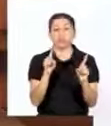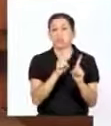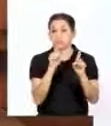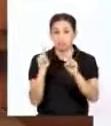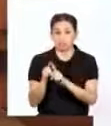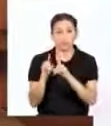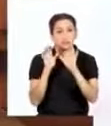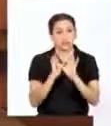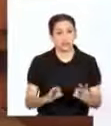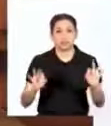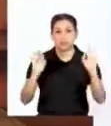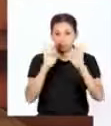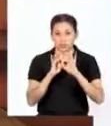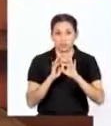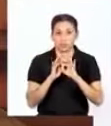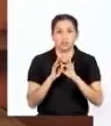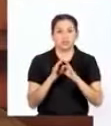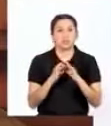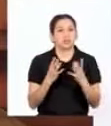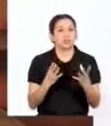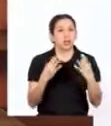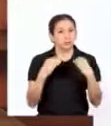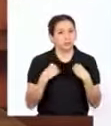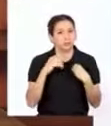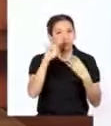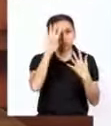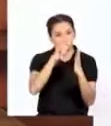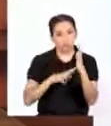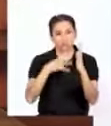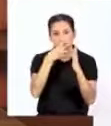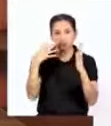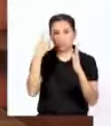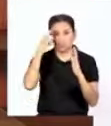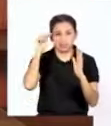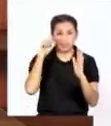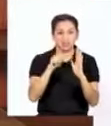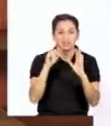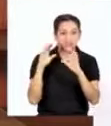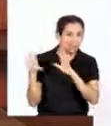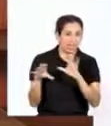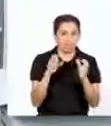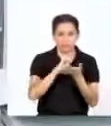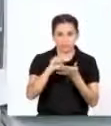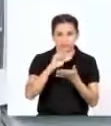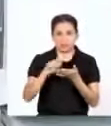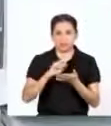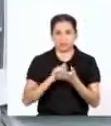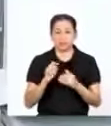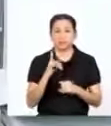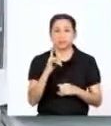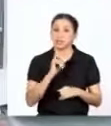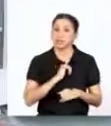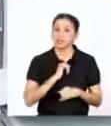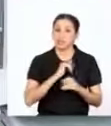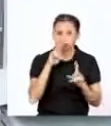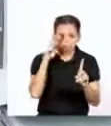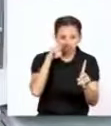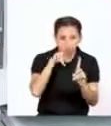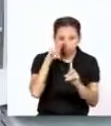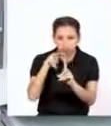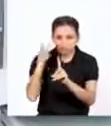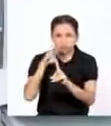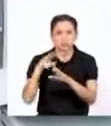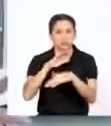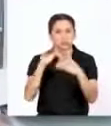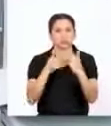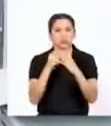Recuerda que también es importante considerar un cronograma para estas actividades. Con la identificación